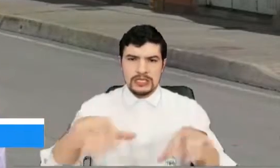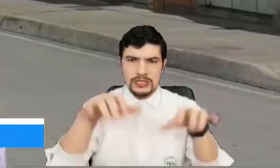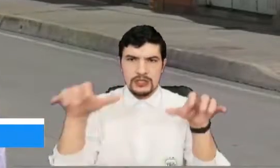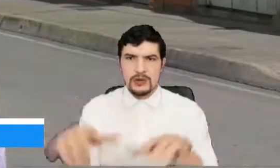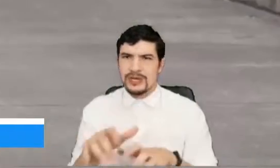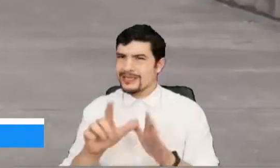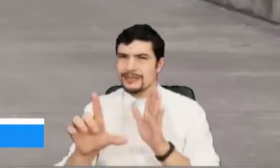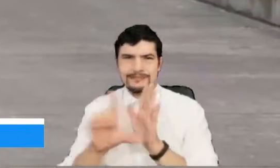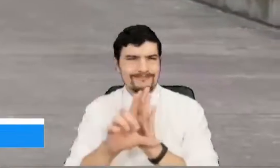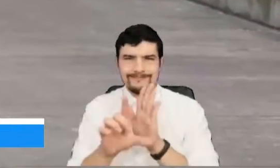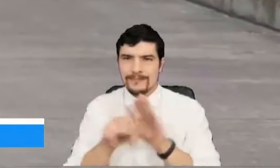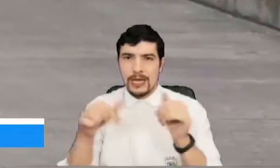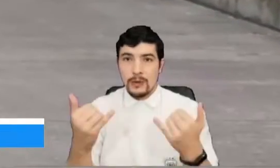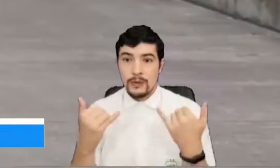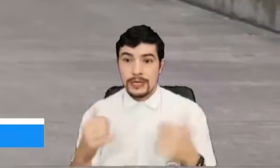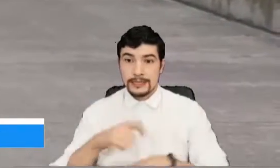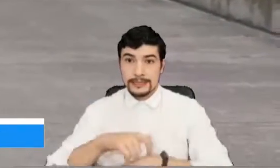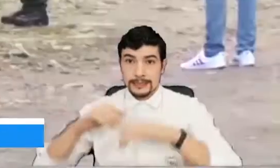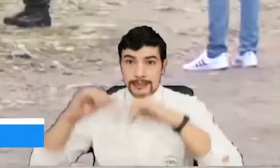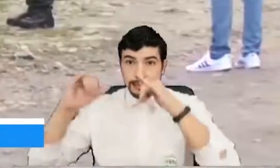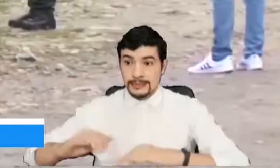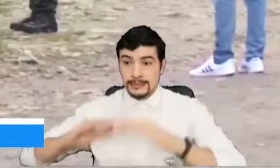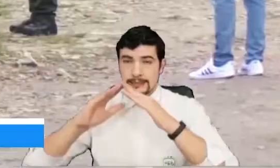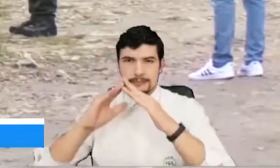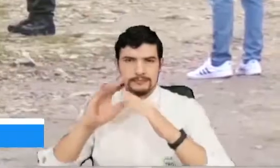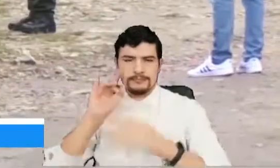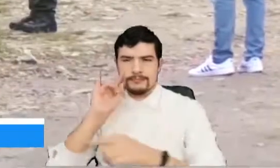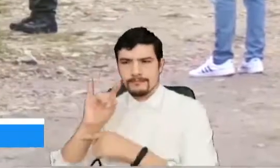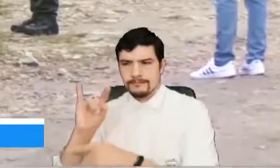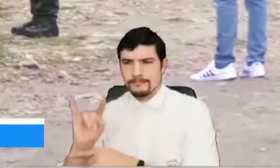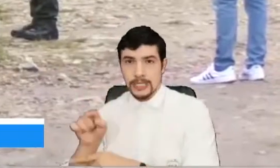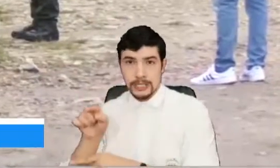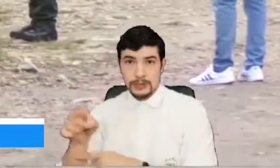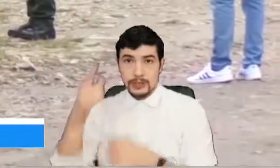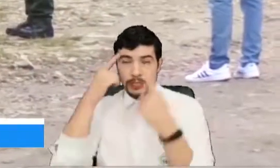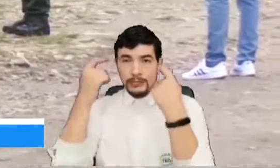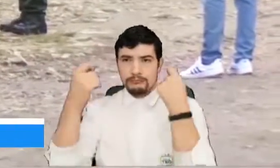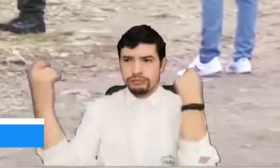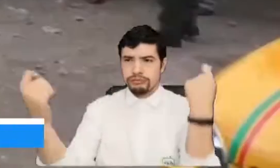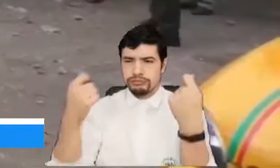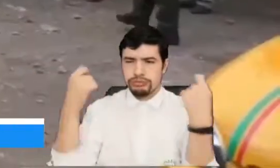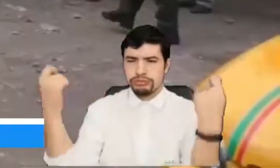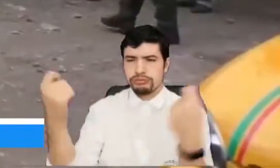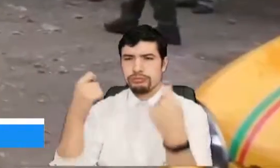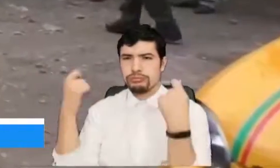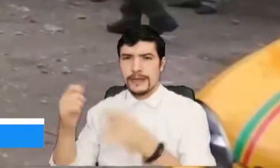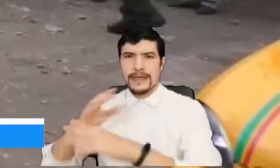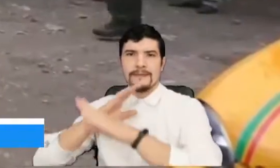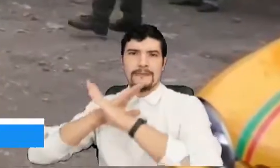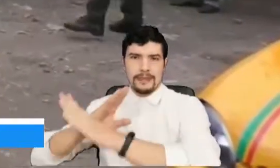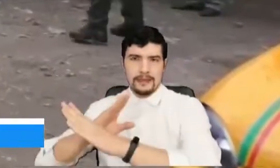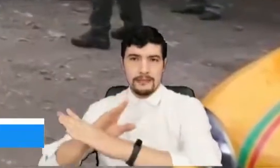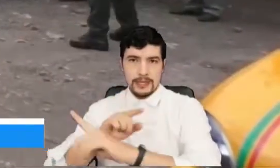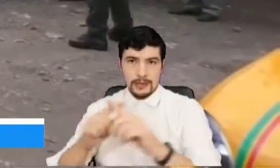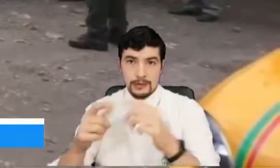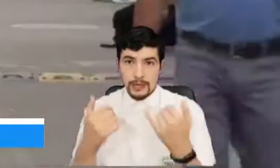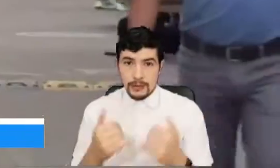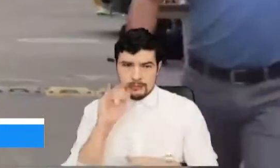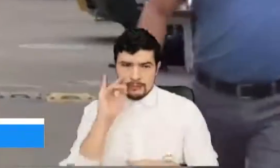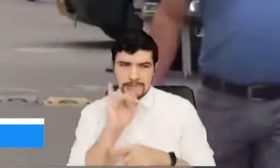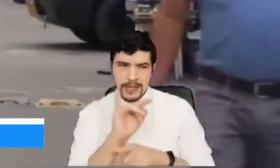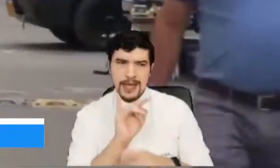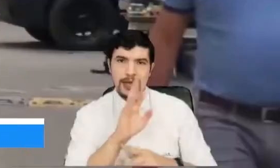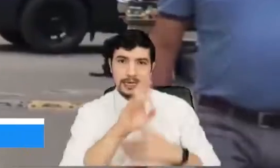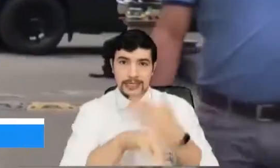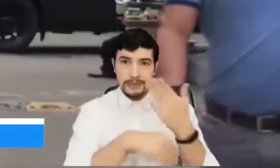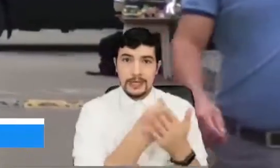aislamiento. Esta es una estrategia netamente preventiva, pero con estos controles se busca obtener resultados operacionales como captura por